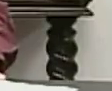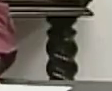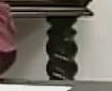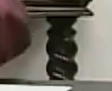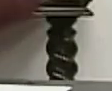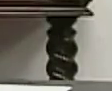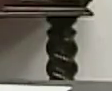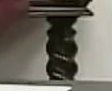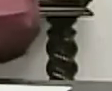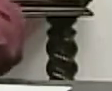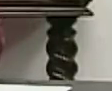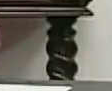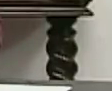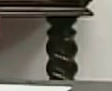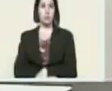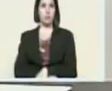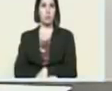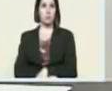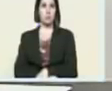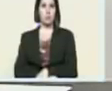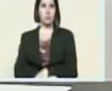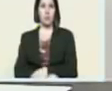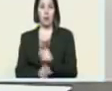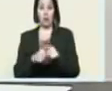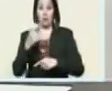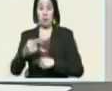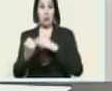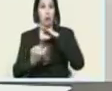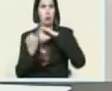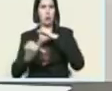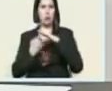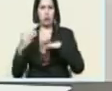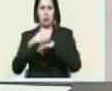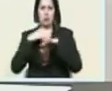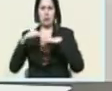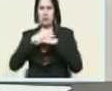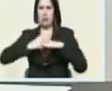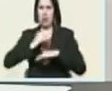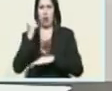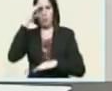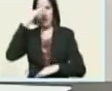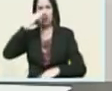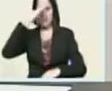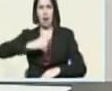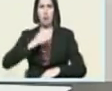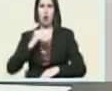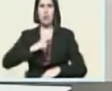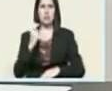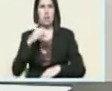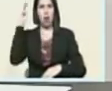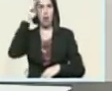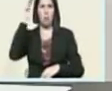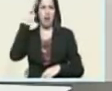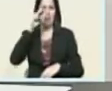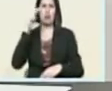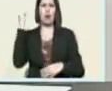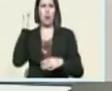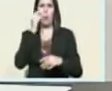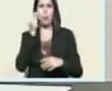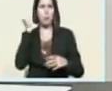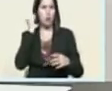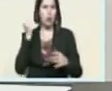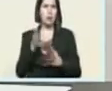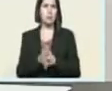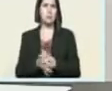Ya, mañana mismo están depositando en los ministerios, en los institutos, en la Fuerza Armada, en la policía, a los maestros, a las